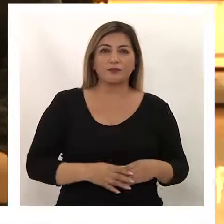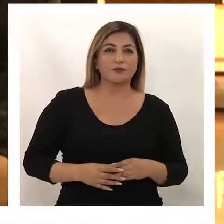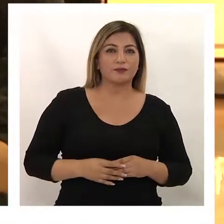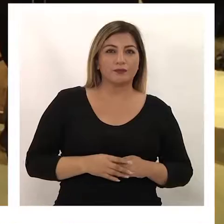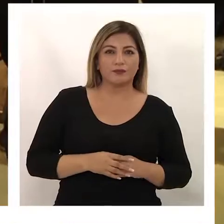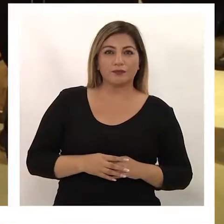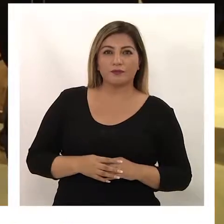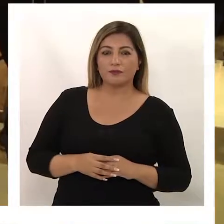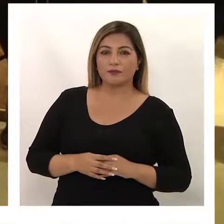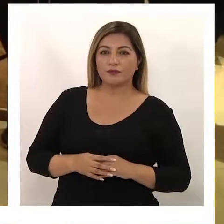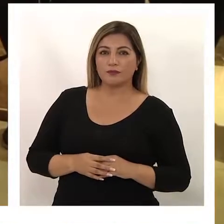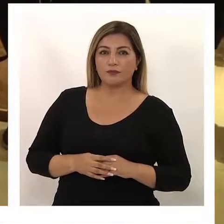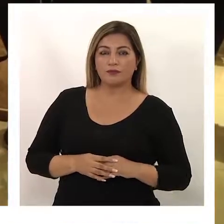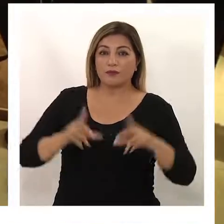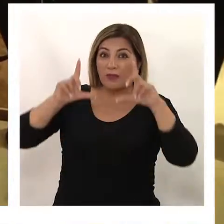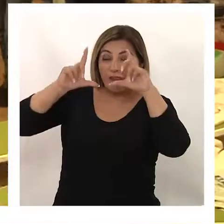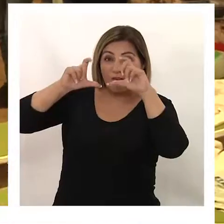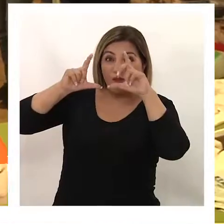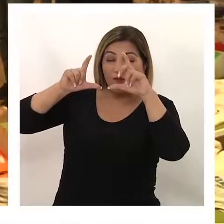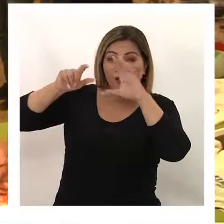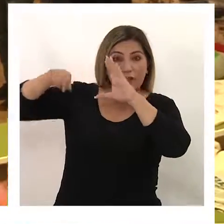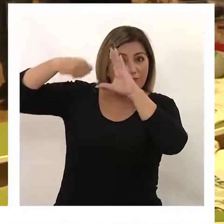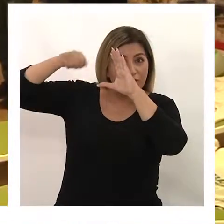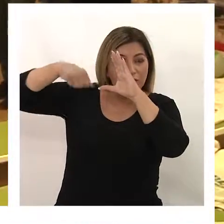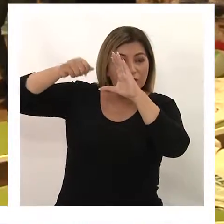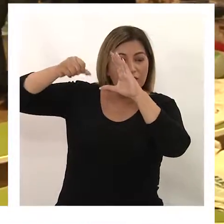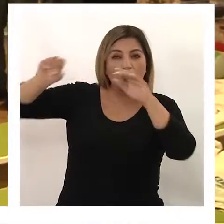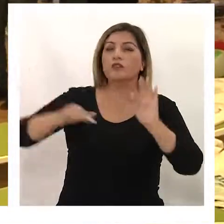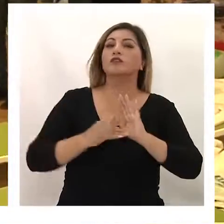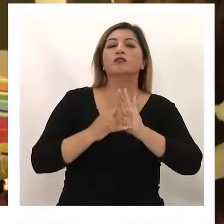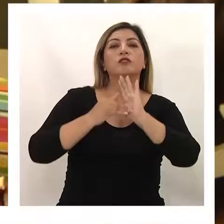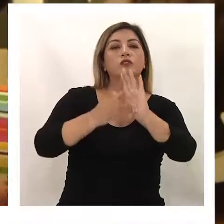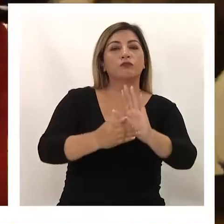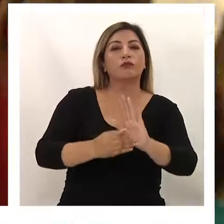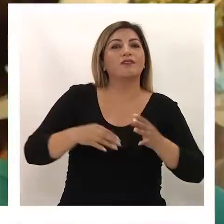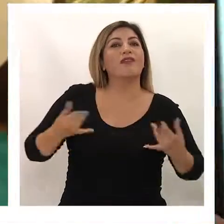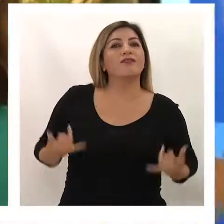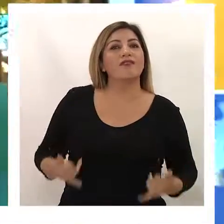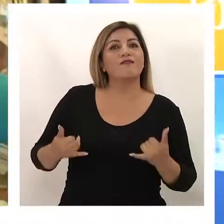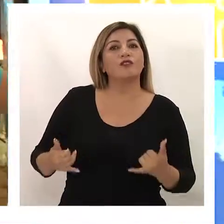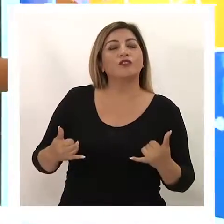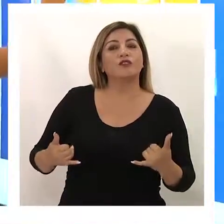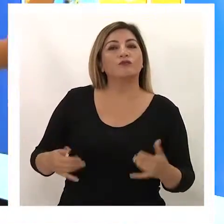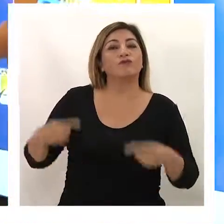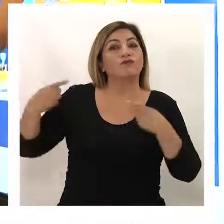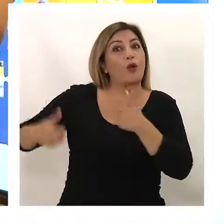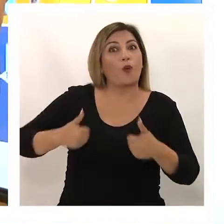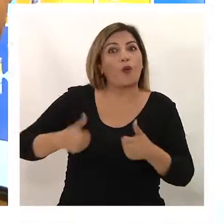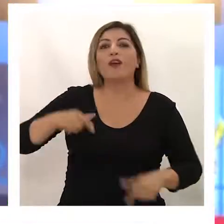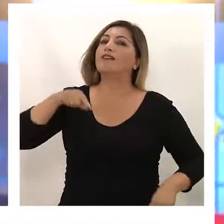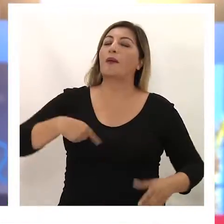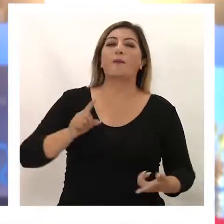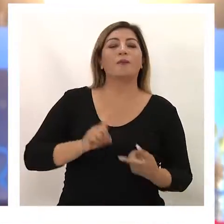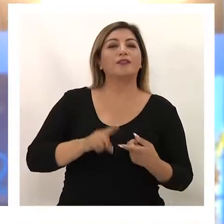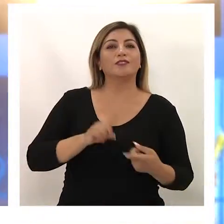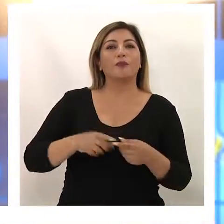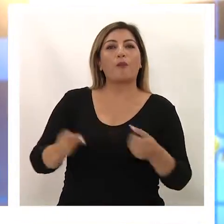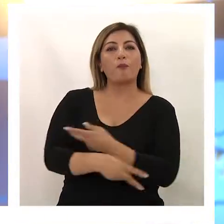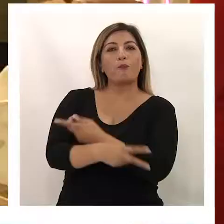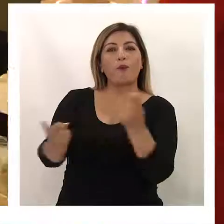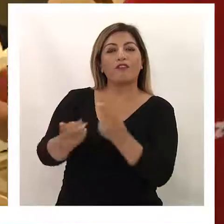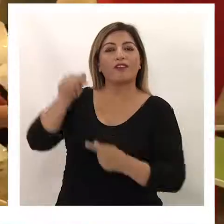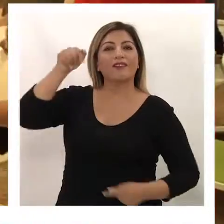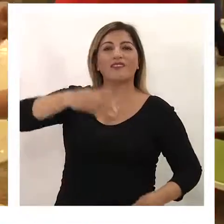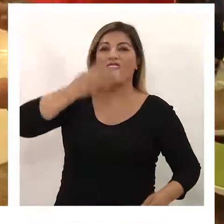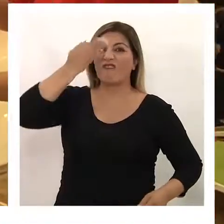Fotografías, videos promocionales y entretenidos juegos en los que participó el público de este famoso mall cruceño